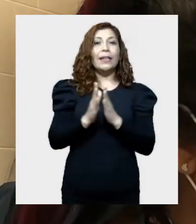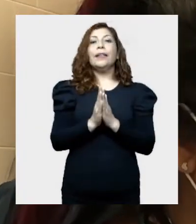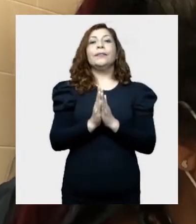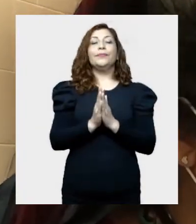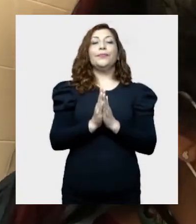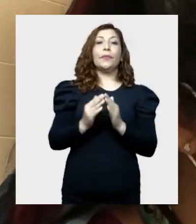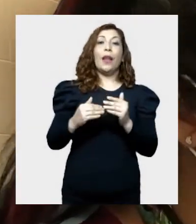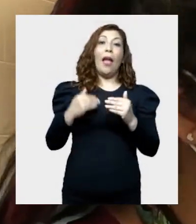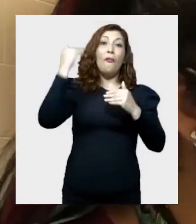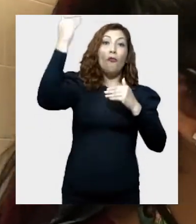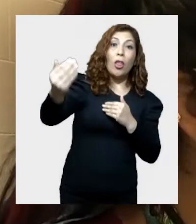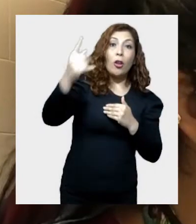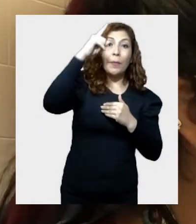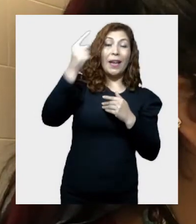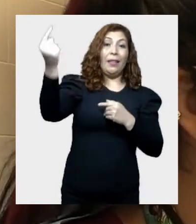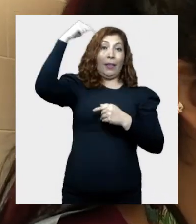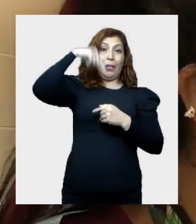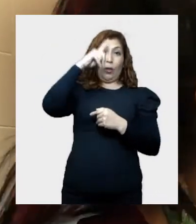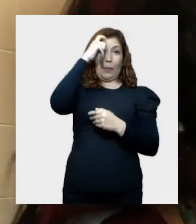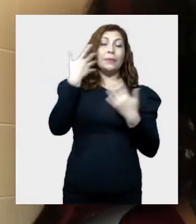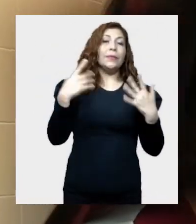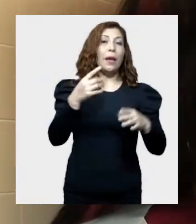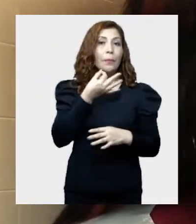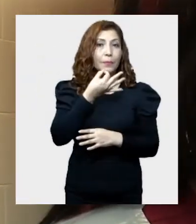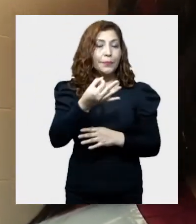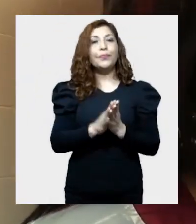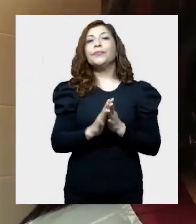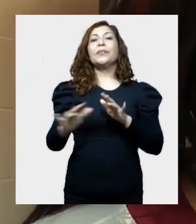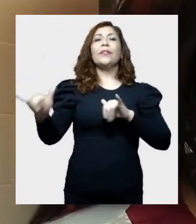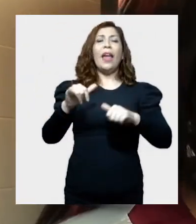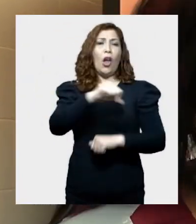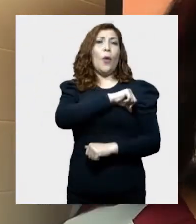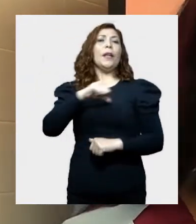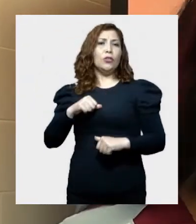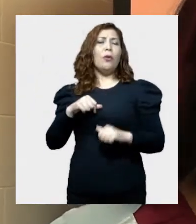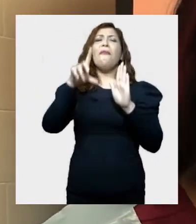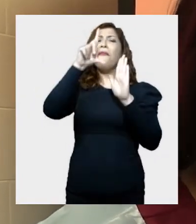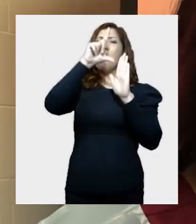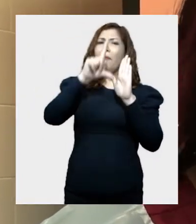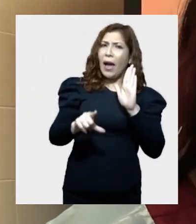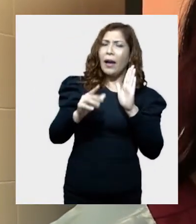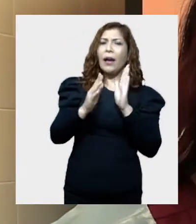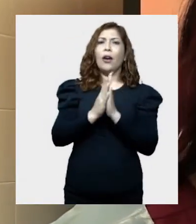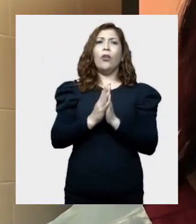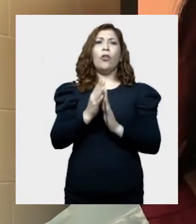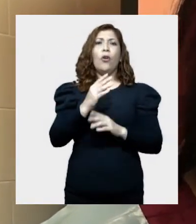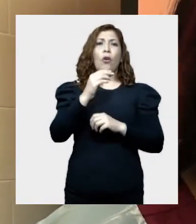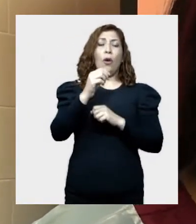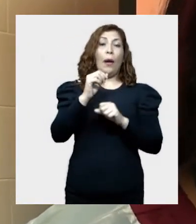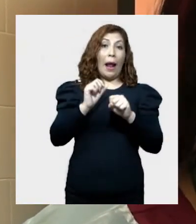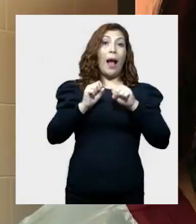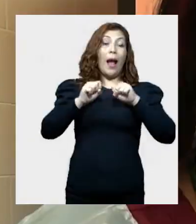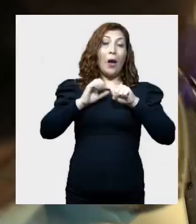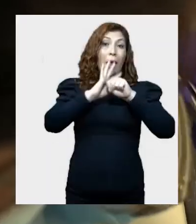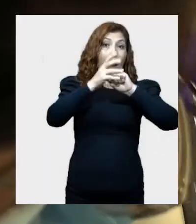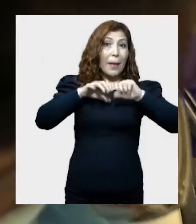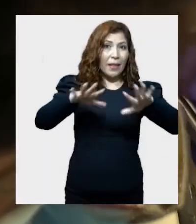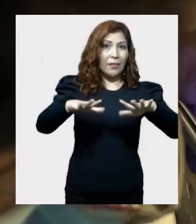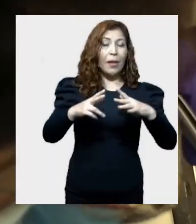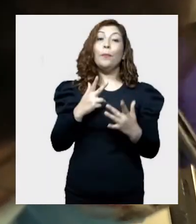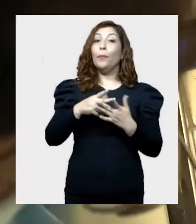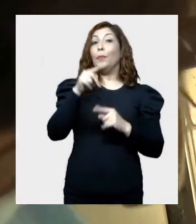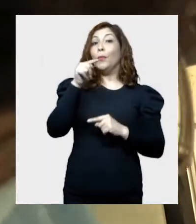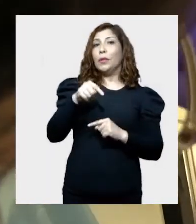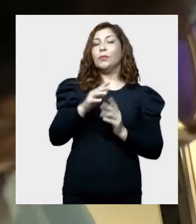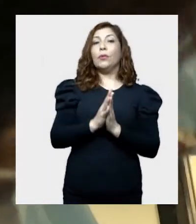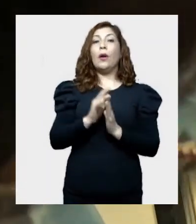extra como intrahospitalarios. Como ya hemos dicho, la actividad quirúrgica disminuyó considerablemente durante la pandemia, razón por la